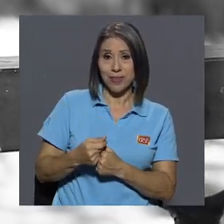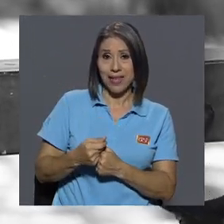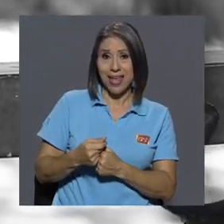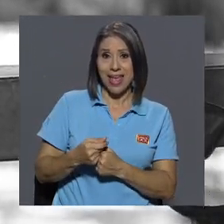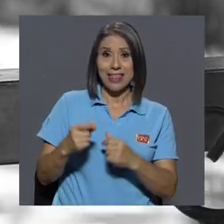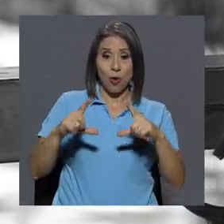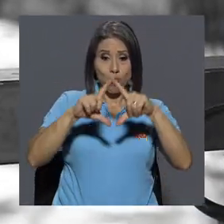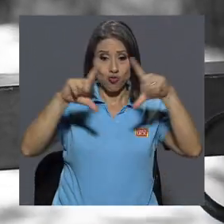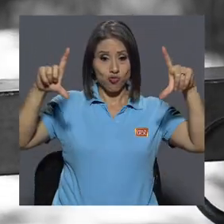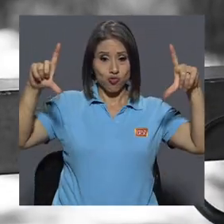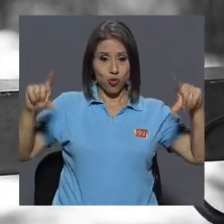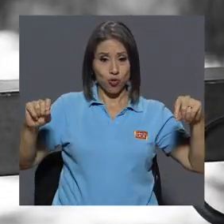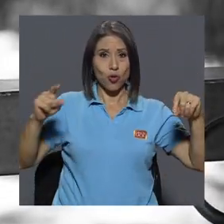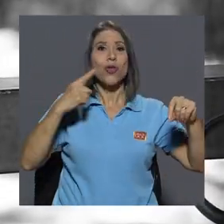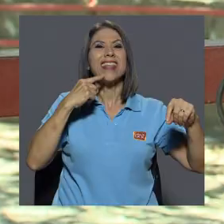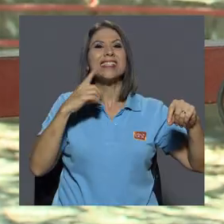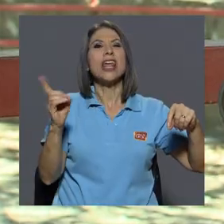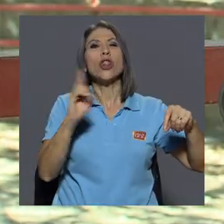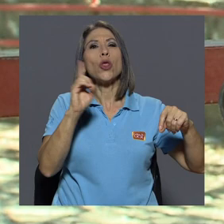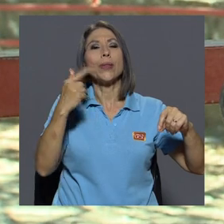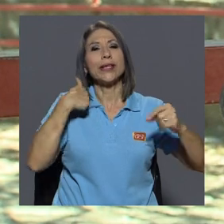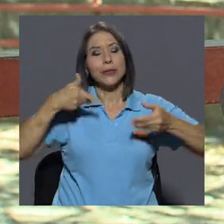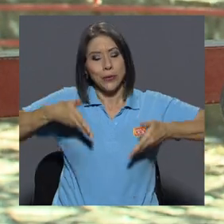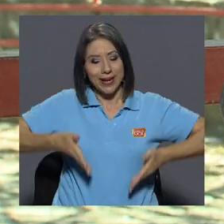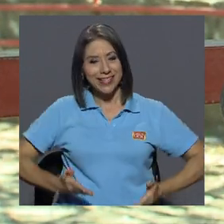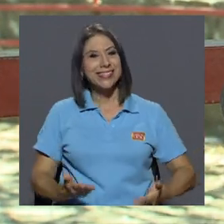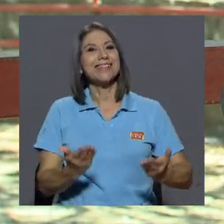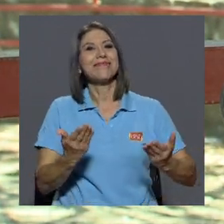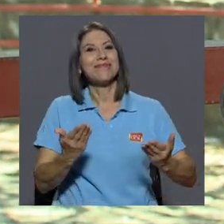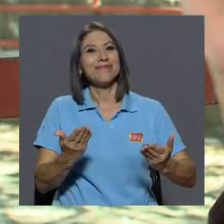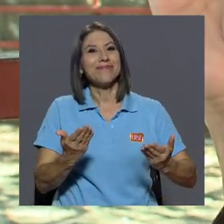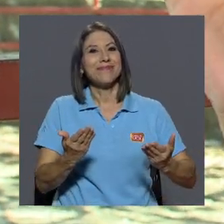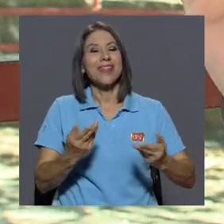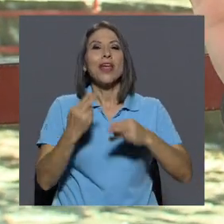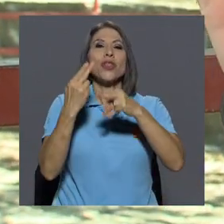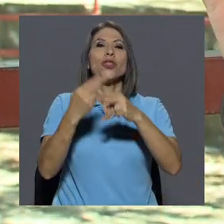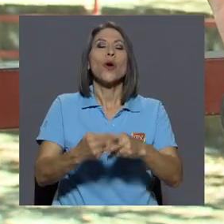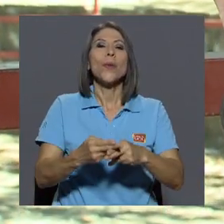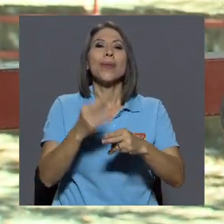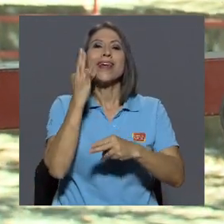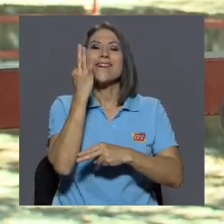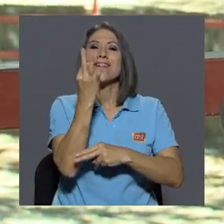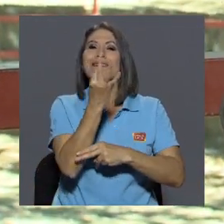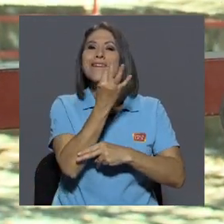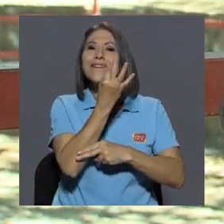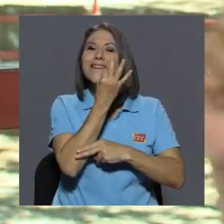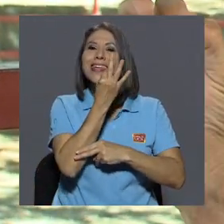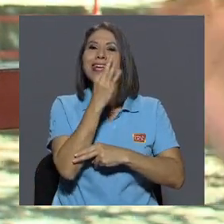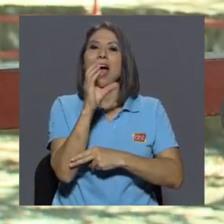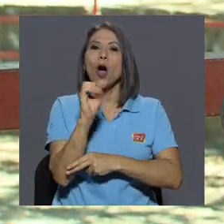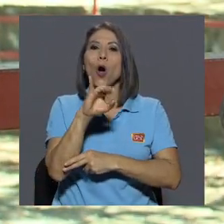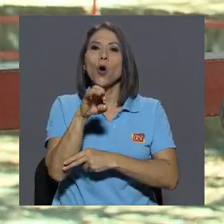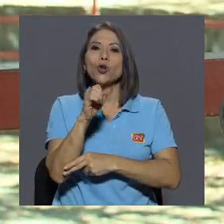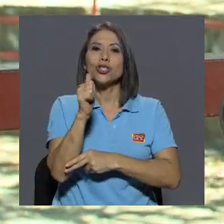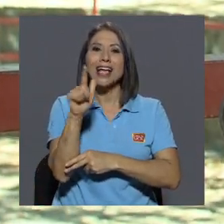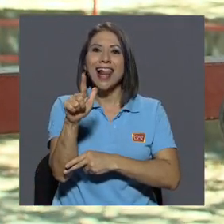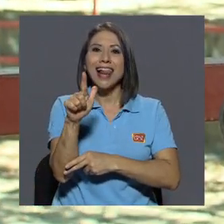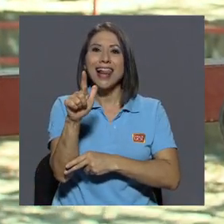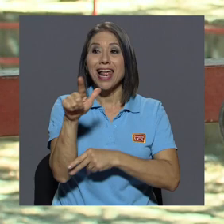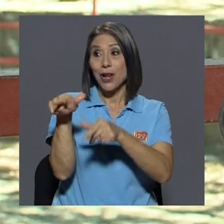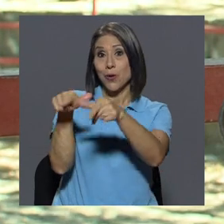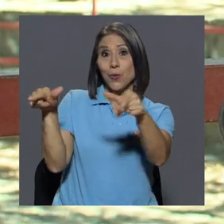del rótulo donde dice donde yo nací. Tiene como nombre Finca Los Ochal, en Sandial de Cañas,